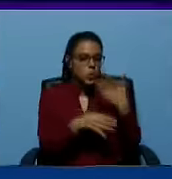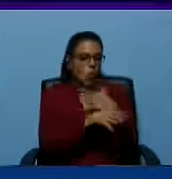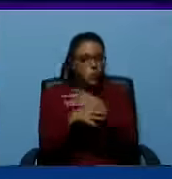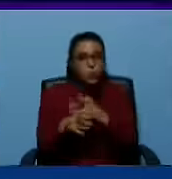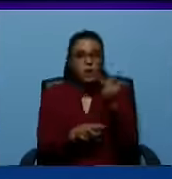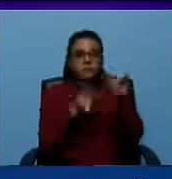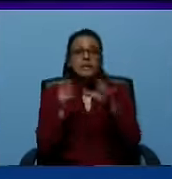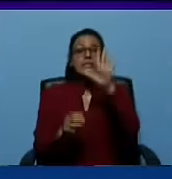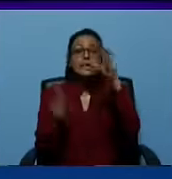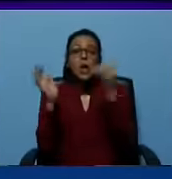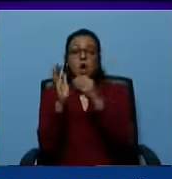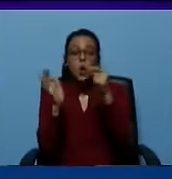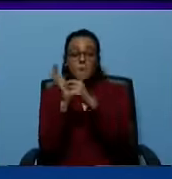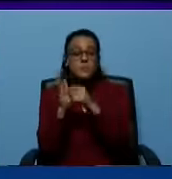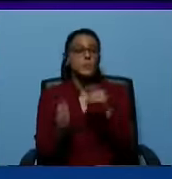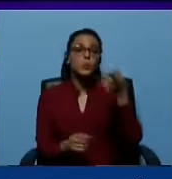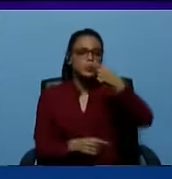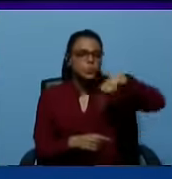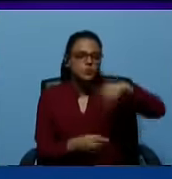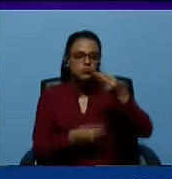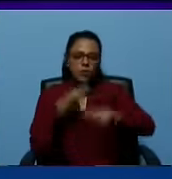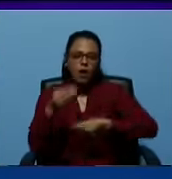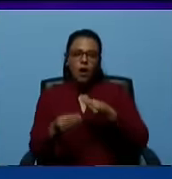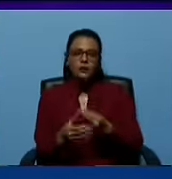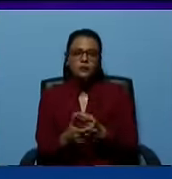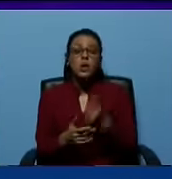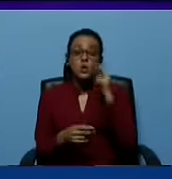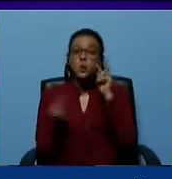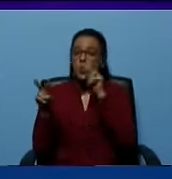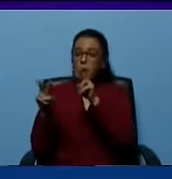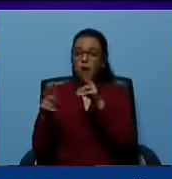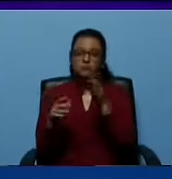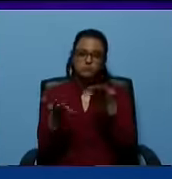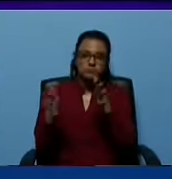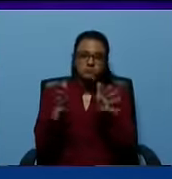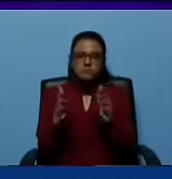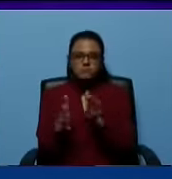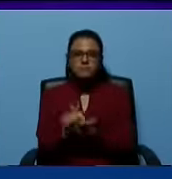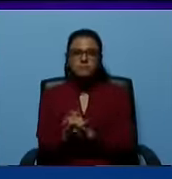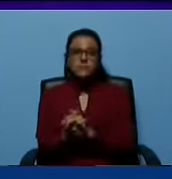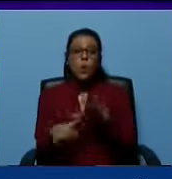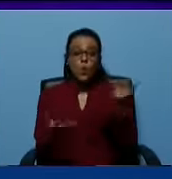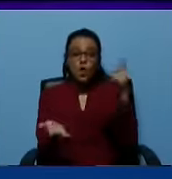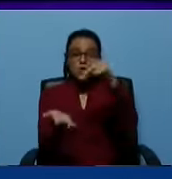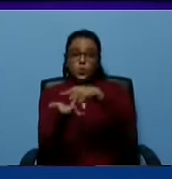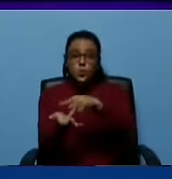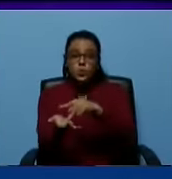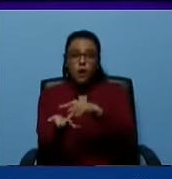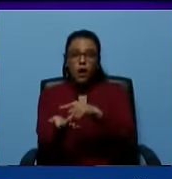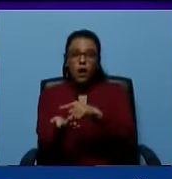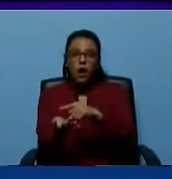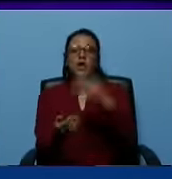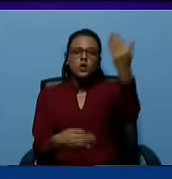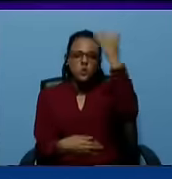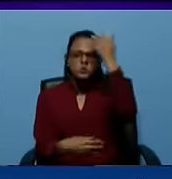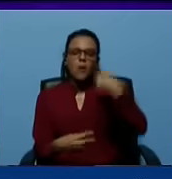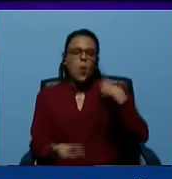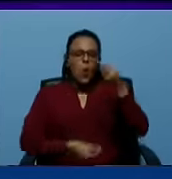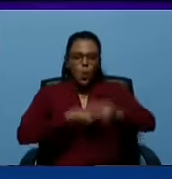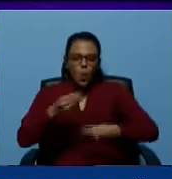recreación. Ya llevan su programa, ¿verdad? Cuando llegan a un punto, ya saben qué